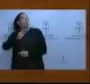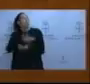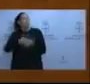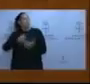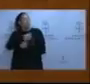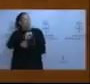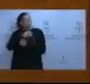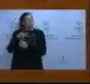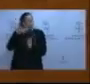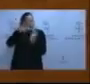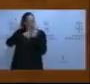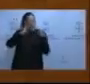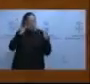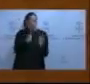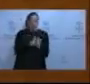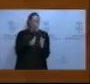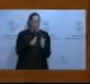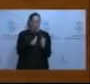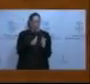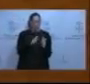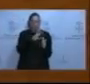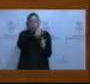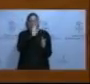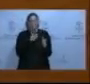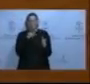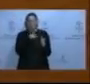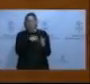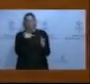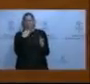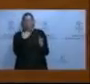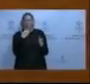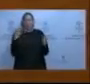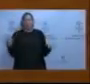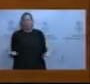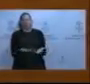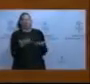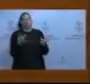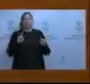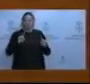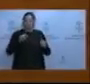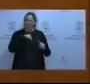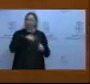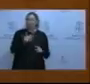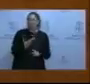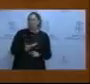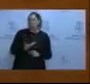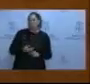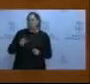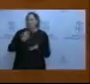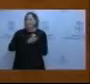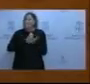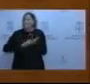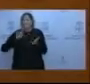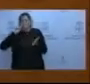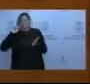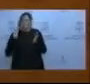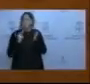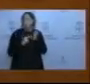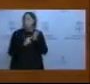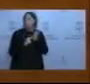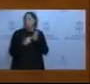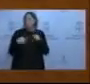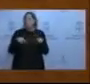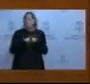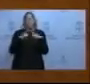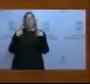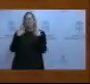los externos. No me parece que sea una cifra desdeñable, ¿no? Y, en tercer lugar, decíamos que el informe refleja el lastre económico que supone ese